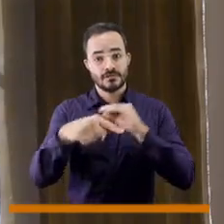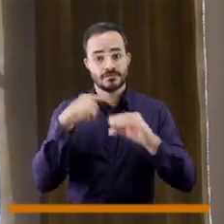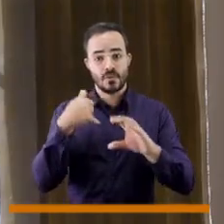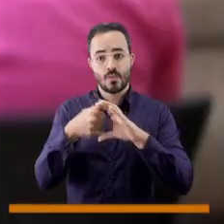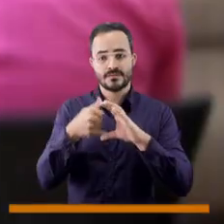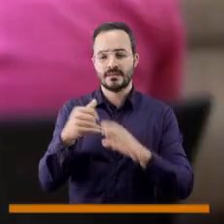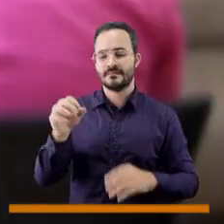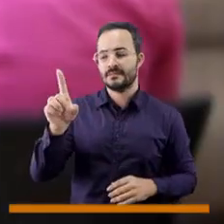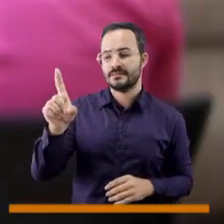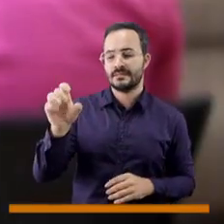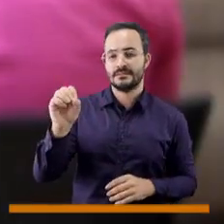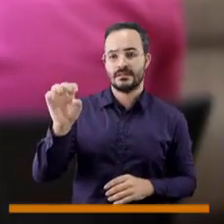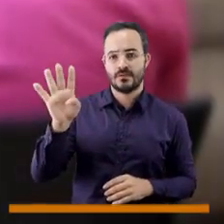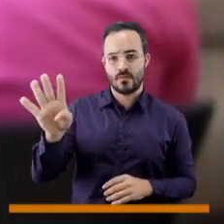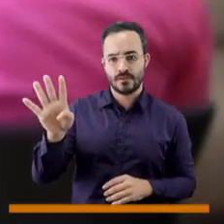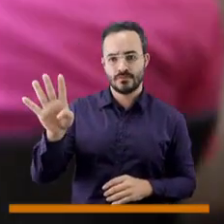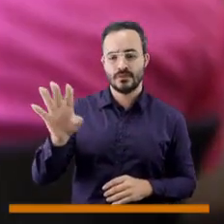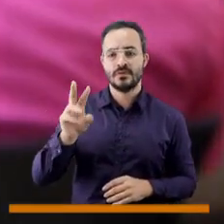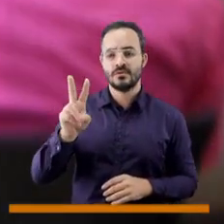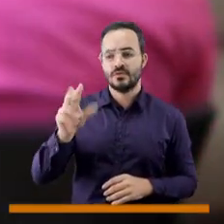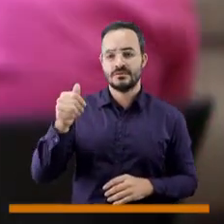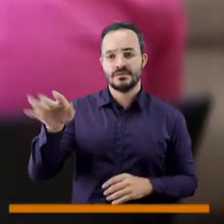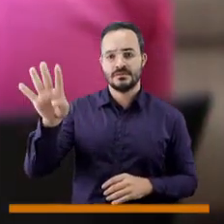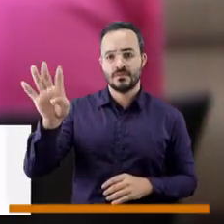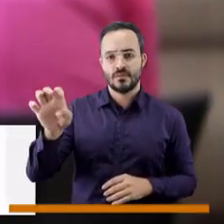Pueden escribirnos al WhatsApp